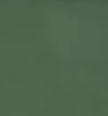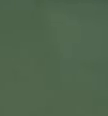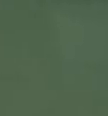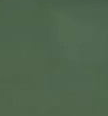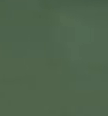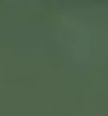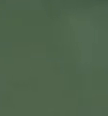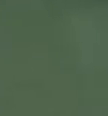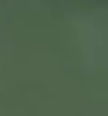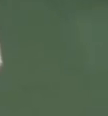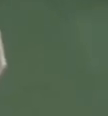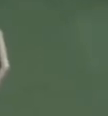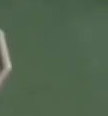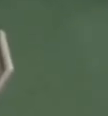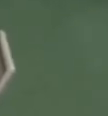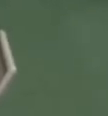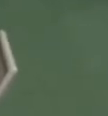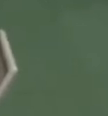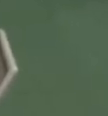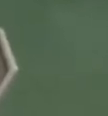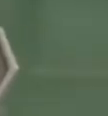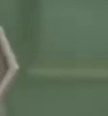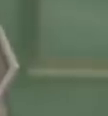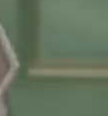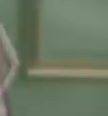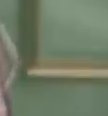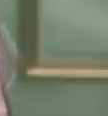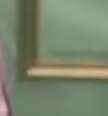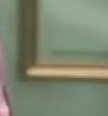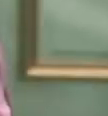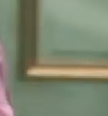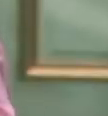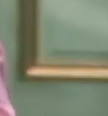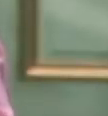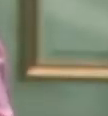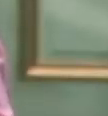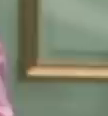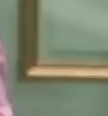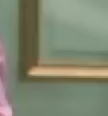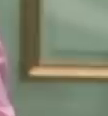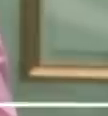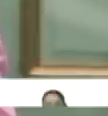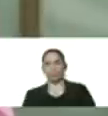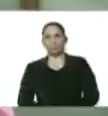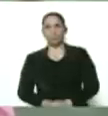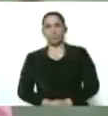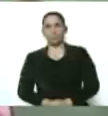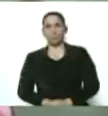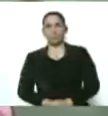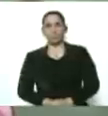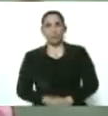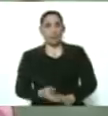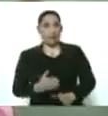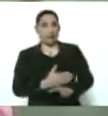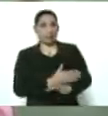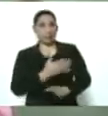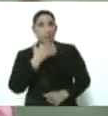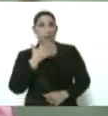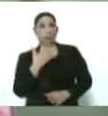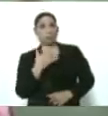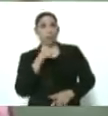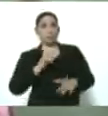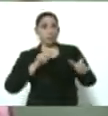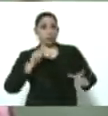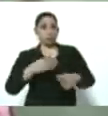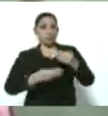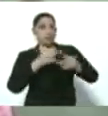muy importante que usted decía sobre la atención. Previamente a que nuestros connacionales aborden el avión, se les hace